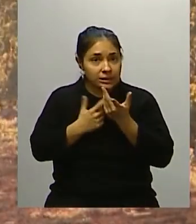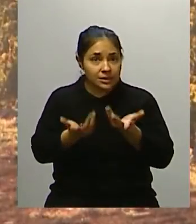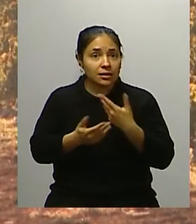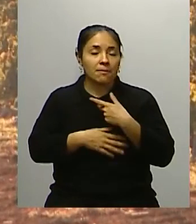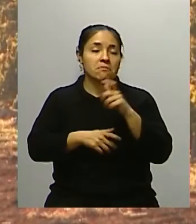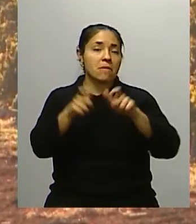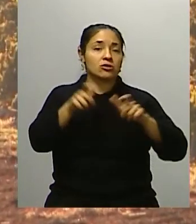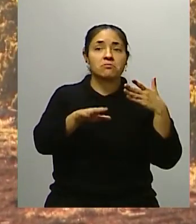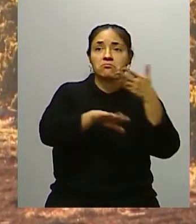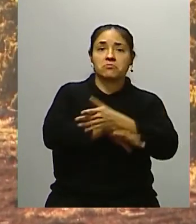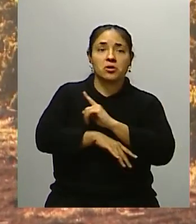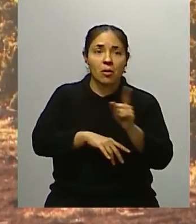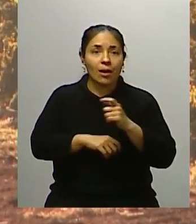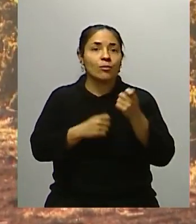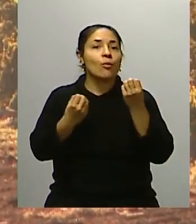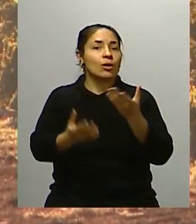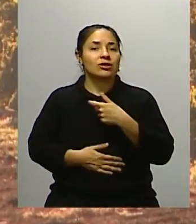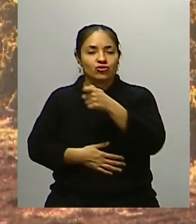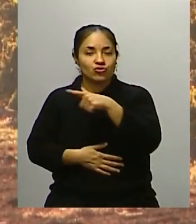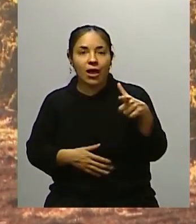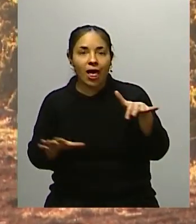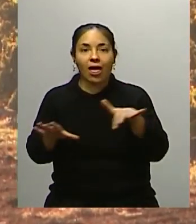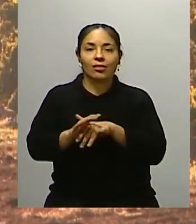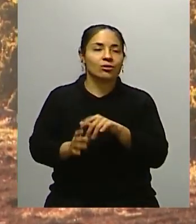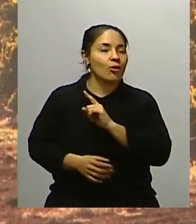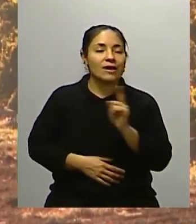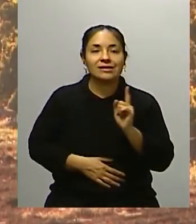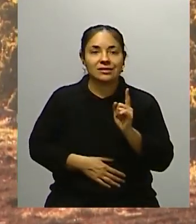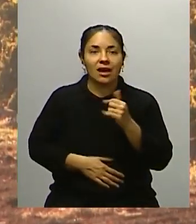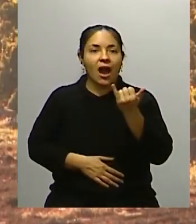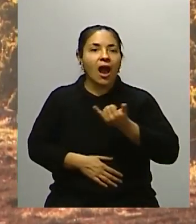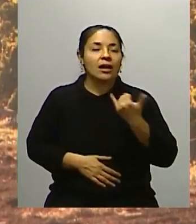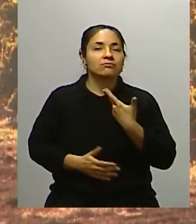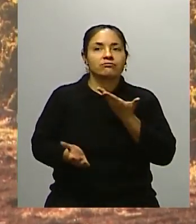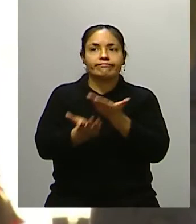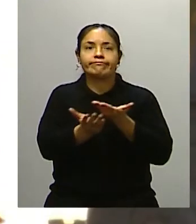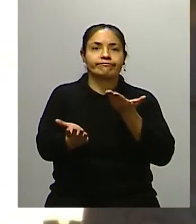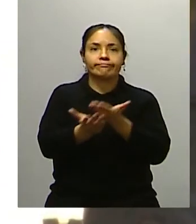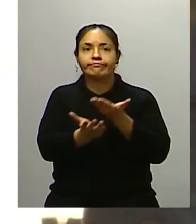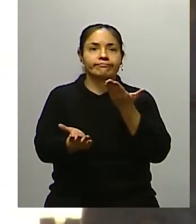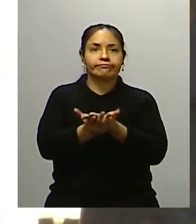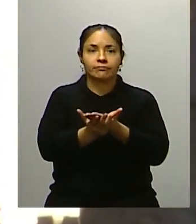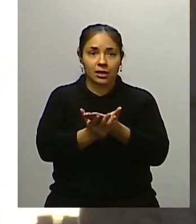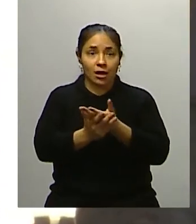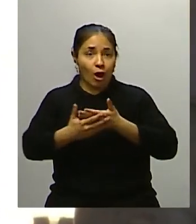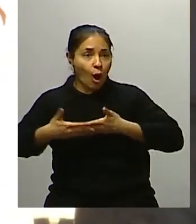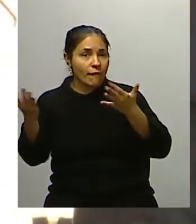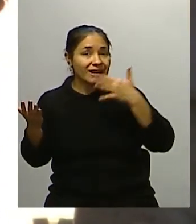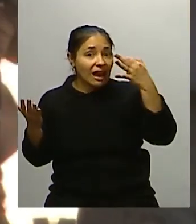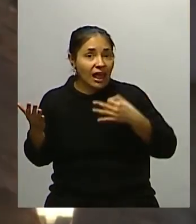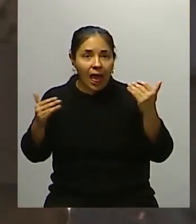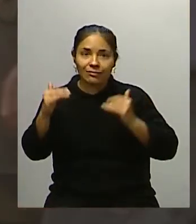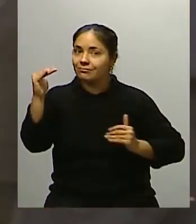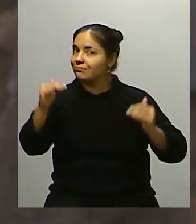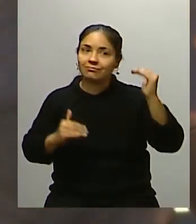van, ¿por qué? Porque quizás el salario no es lo que ellos pretenden, hay muchas pretensiones y demandas que superan la oferta real de empleo que hay